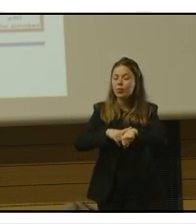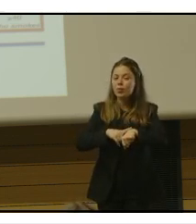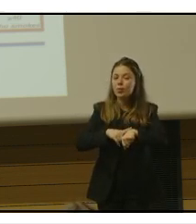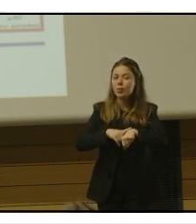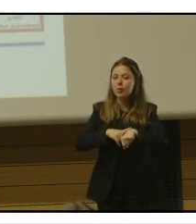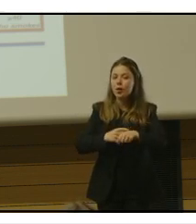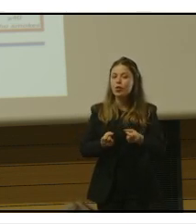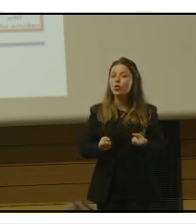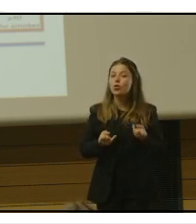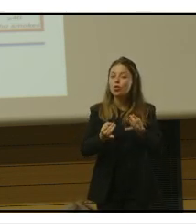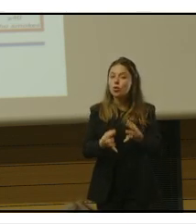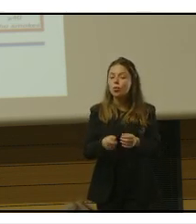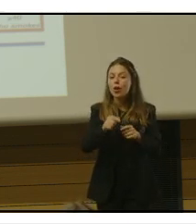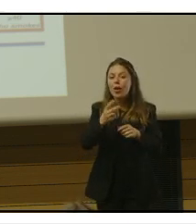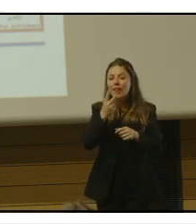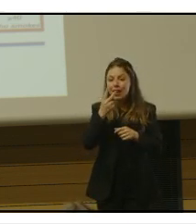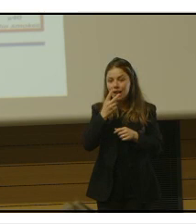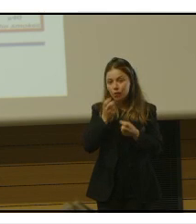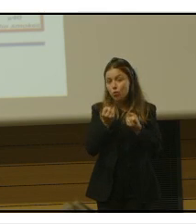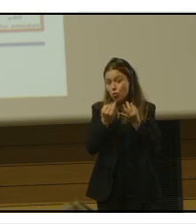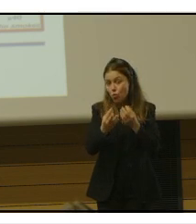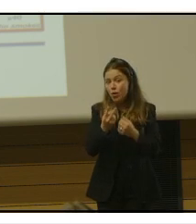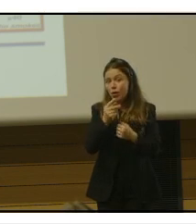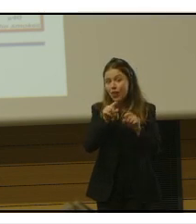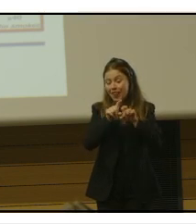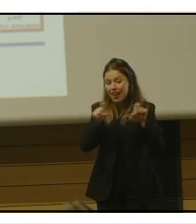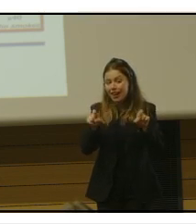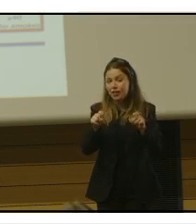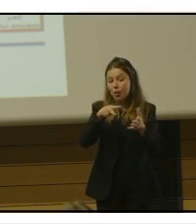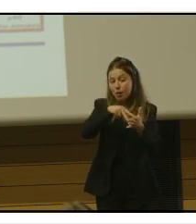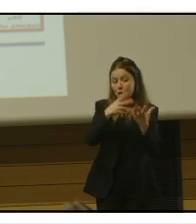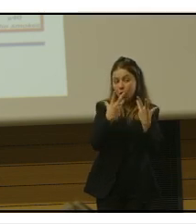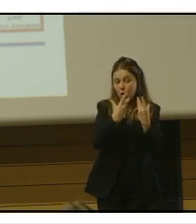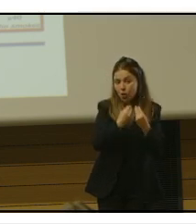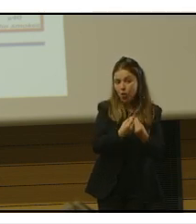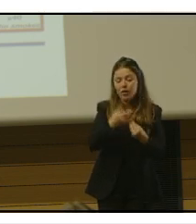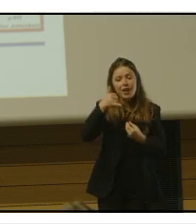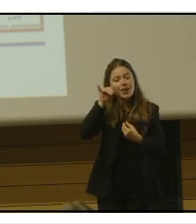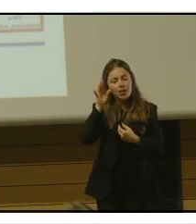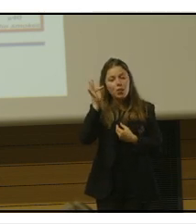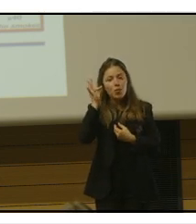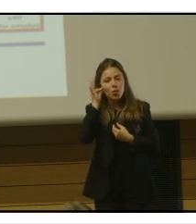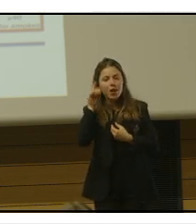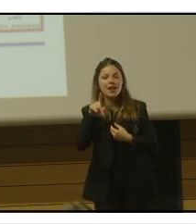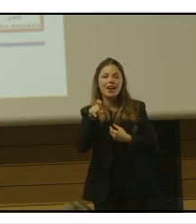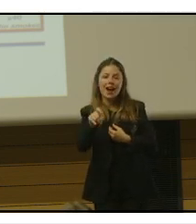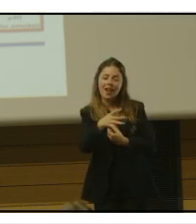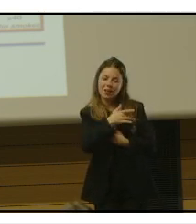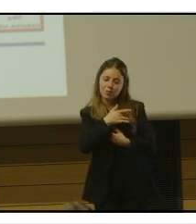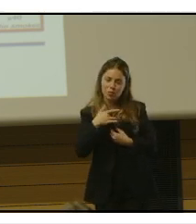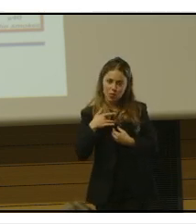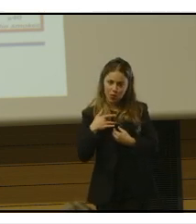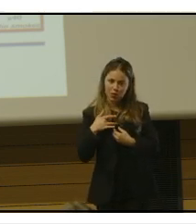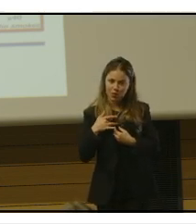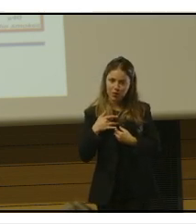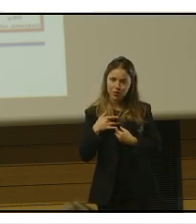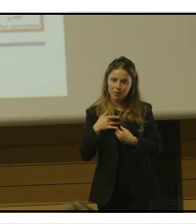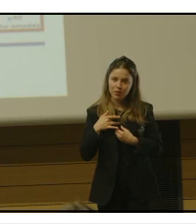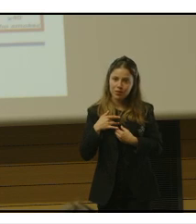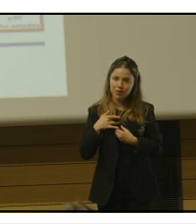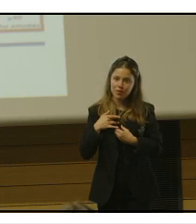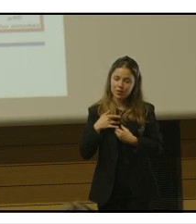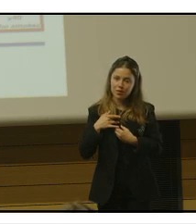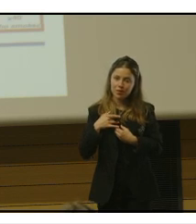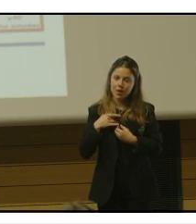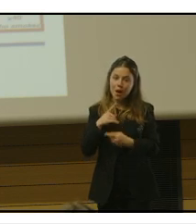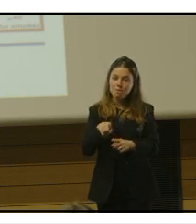aumenta el número de cigarrillos que fuman sus maridos en su presencia, aumenta el riesgo que tienen estas mujeres de tener cáncer de pulmón, y cómo a